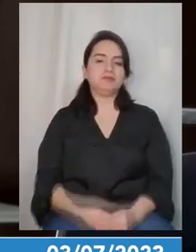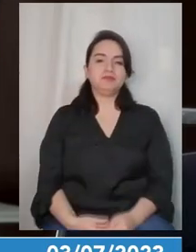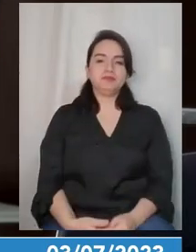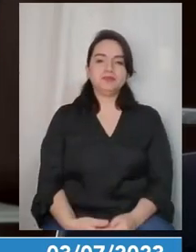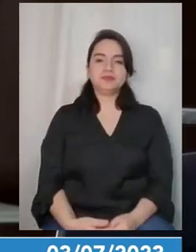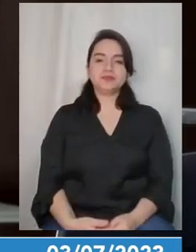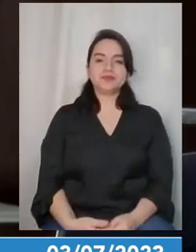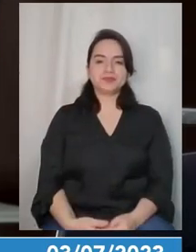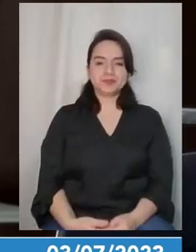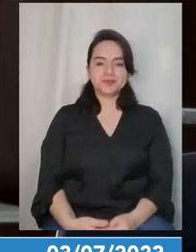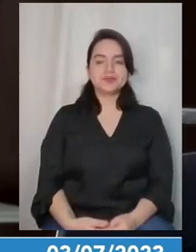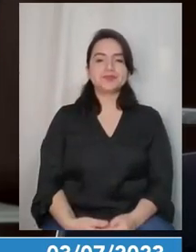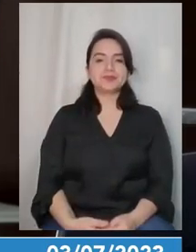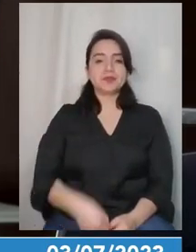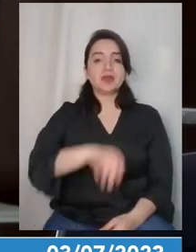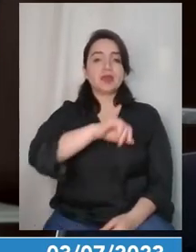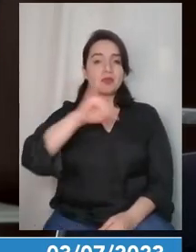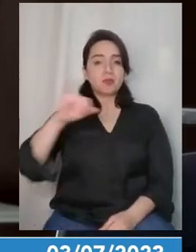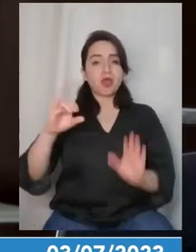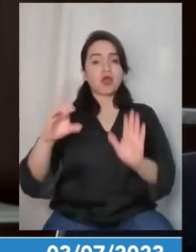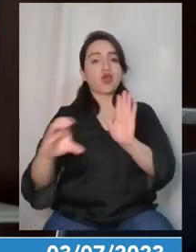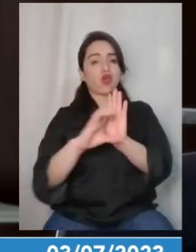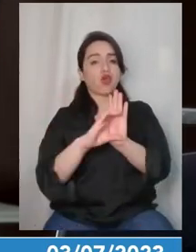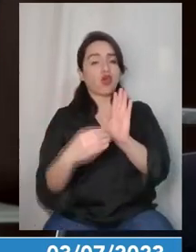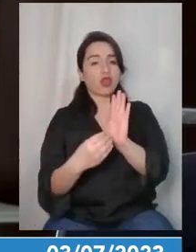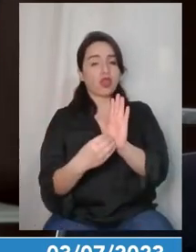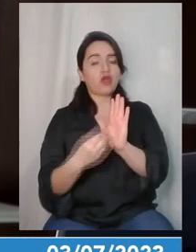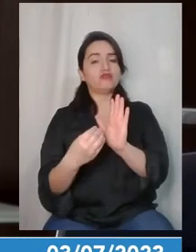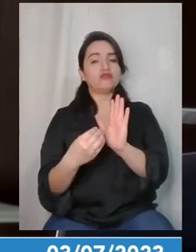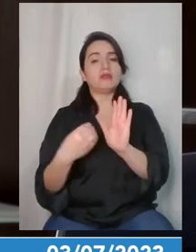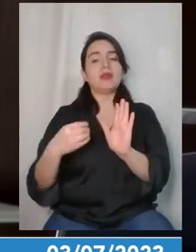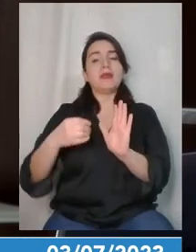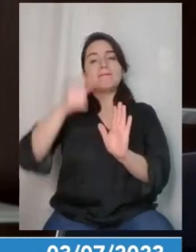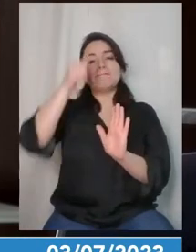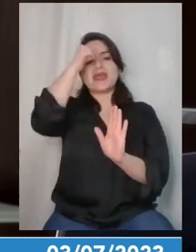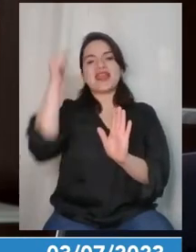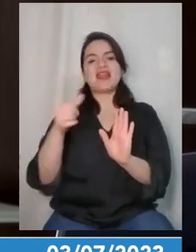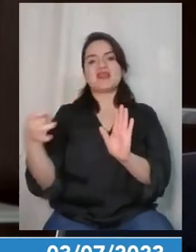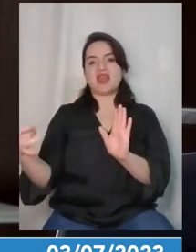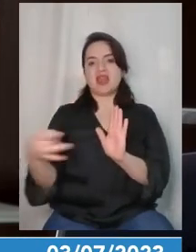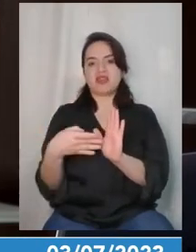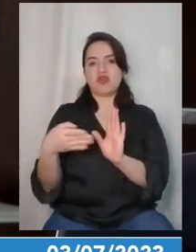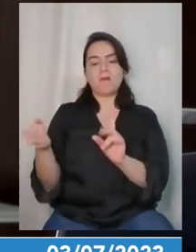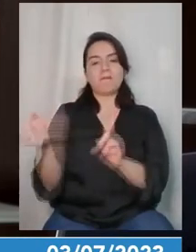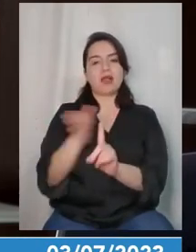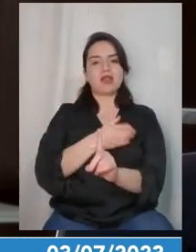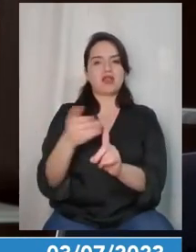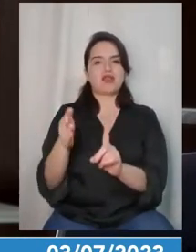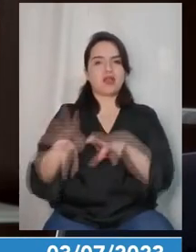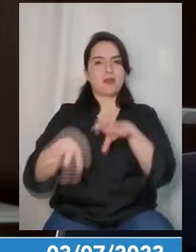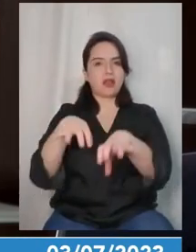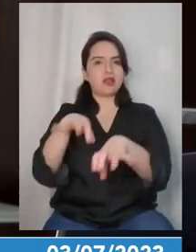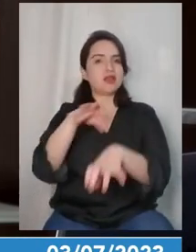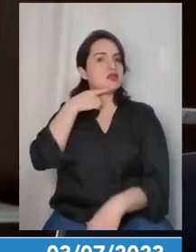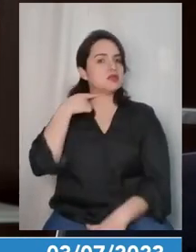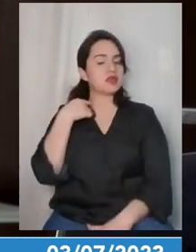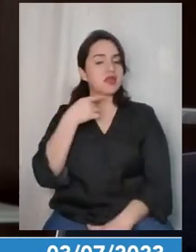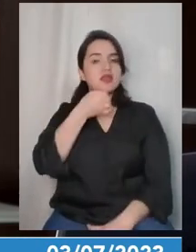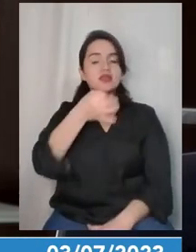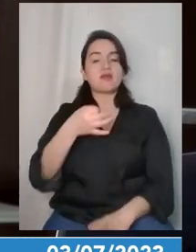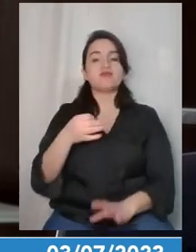Posteriormente, el Código Penal incorpora el delito del maltrato animal, que es bastante interesante porque, si bien el Código Civil señala que son